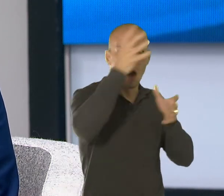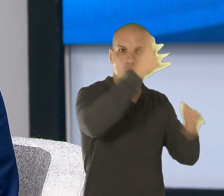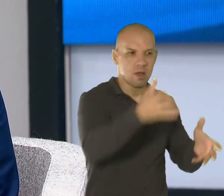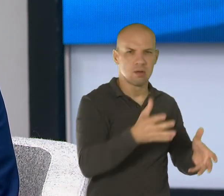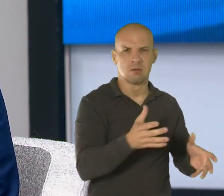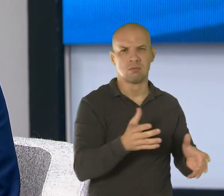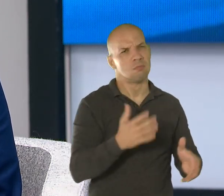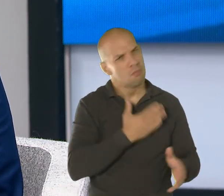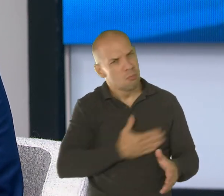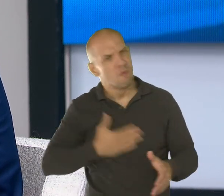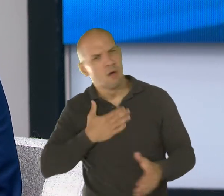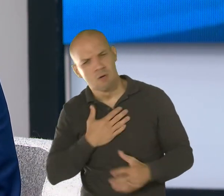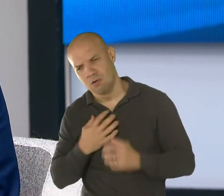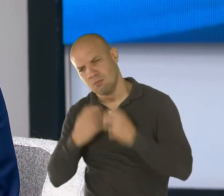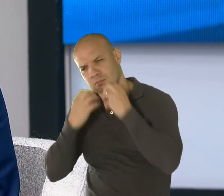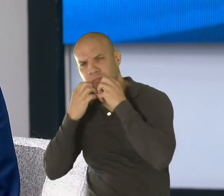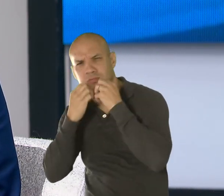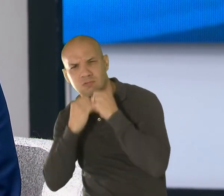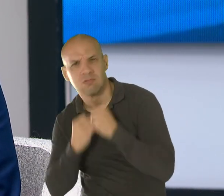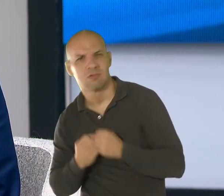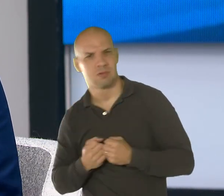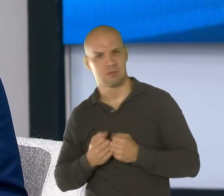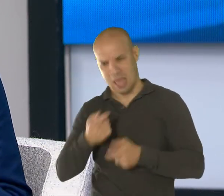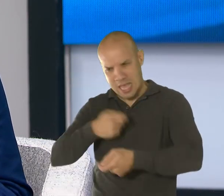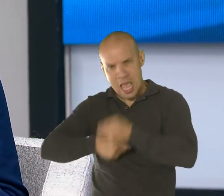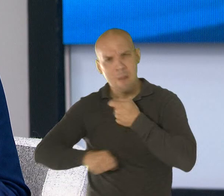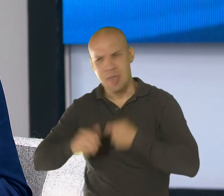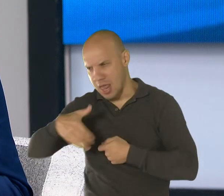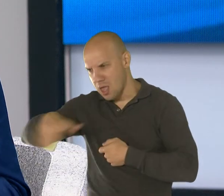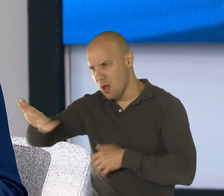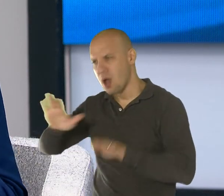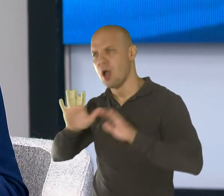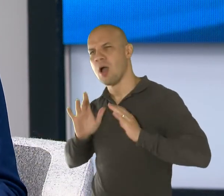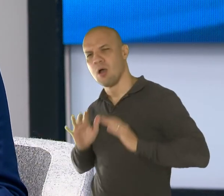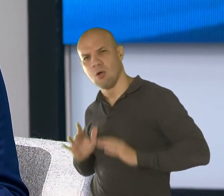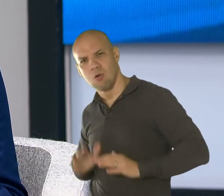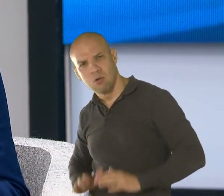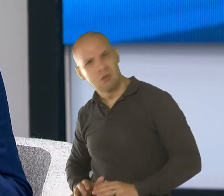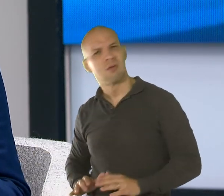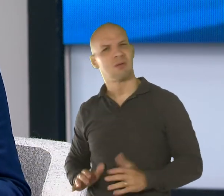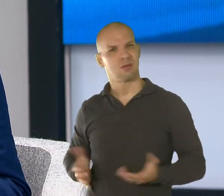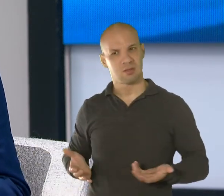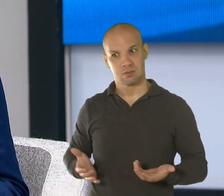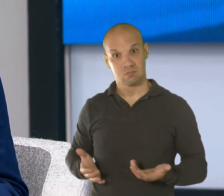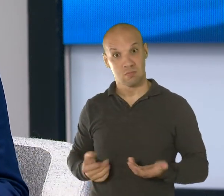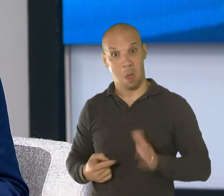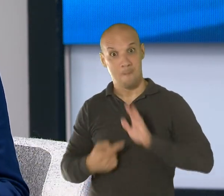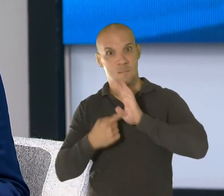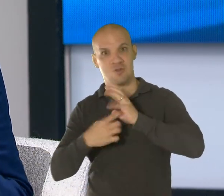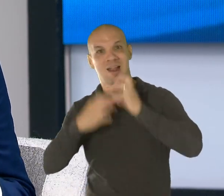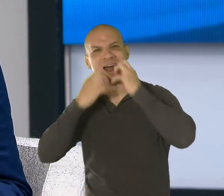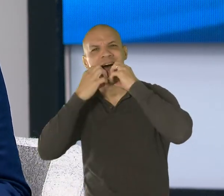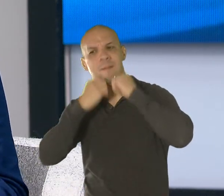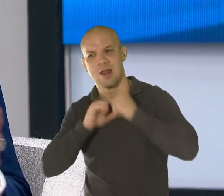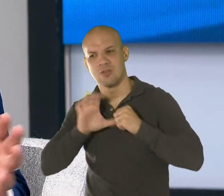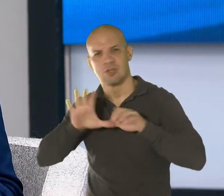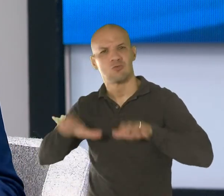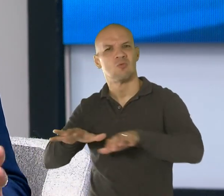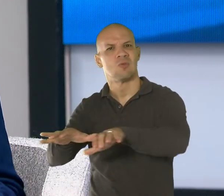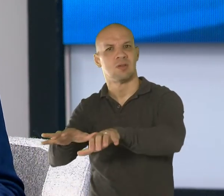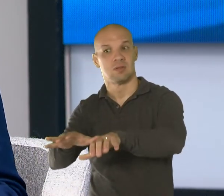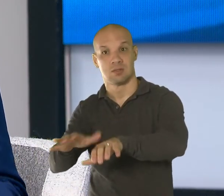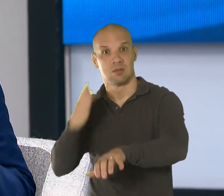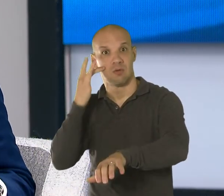un detalle, de ir y relevarlo en el cuidado, de mostrarle aprecio a esa tarea, porque esa persona está sacrificando tiempo que